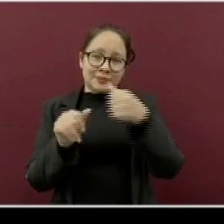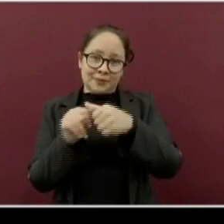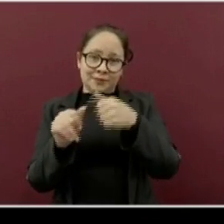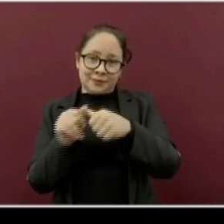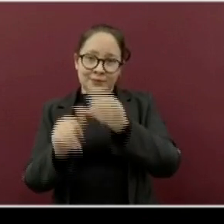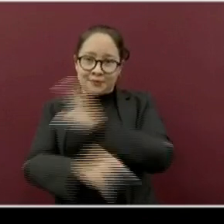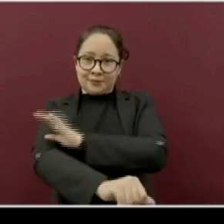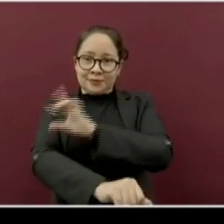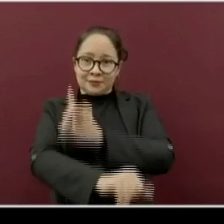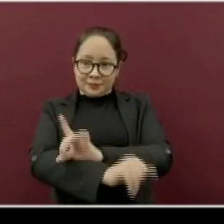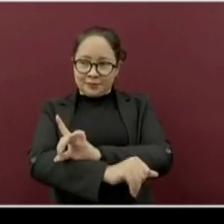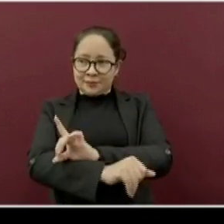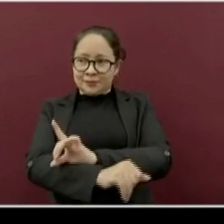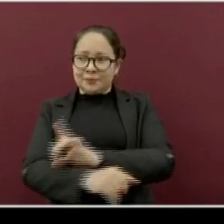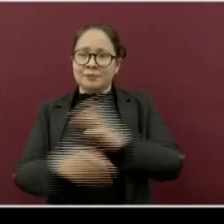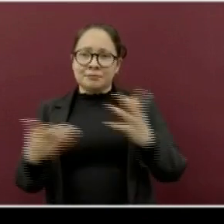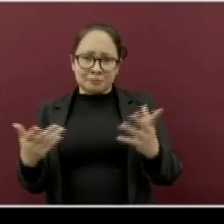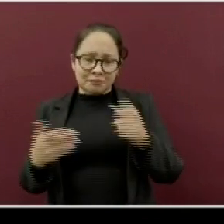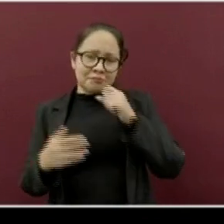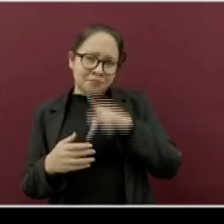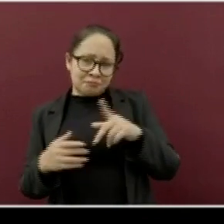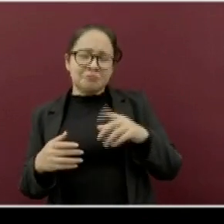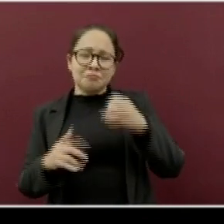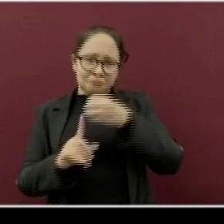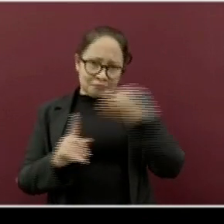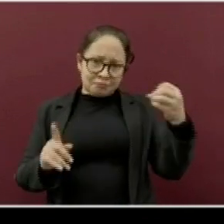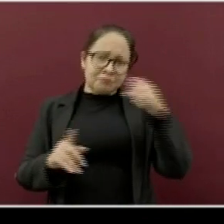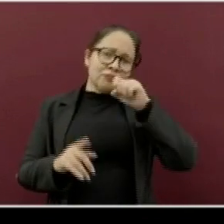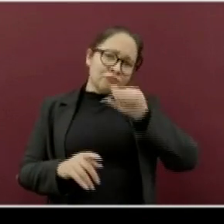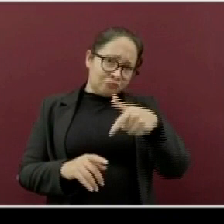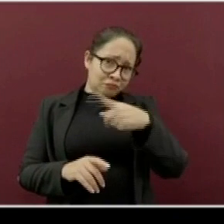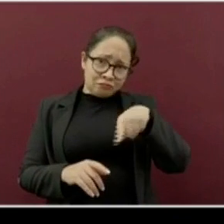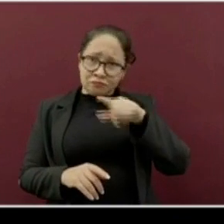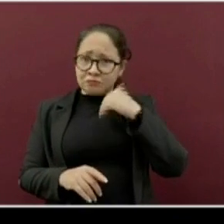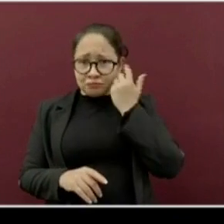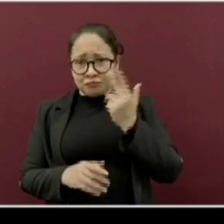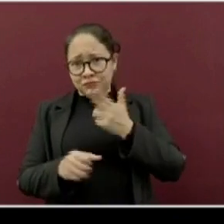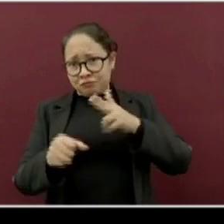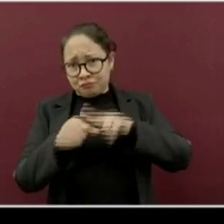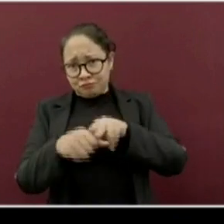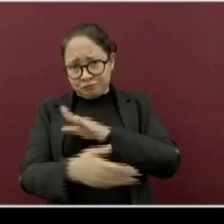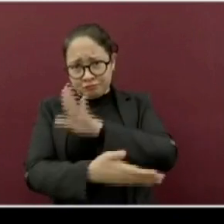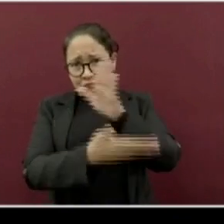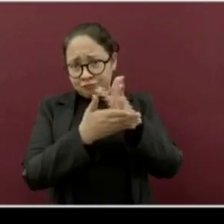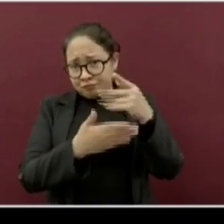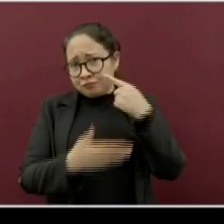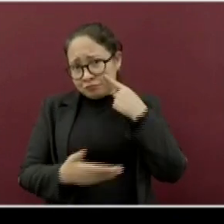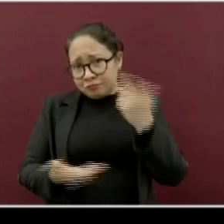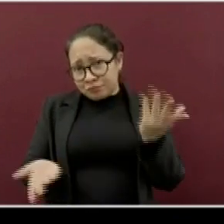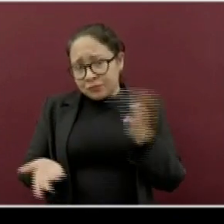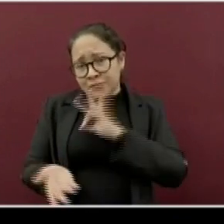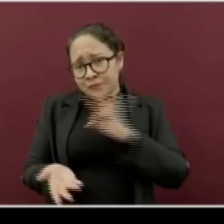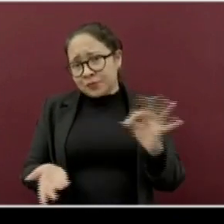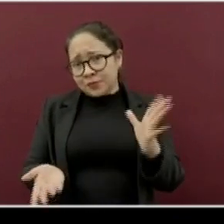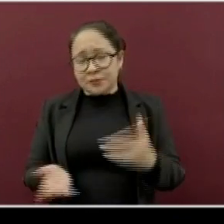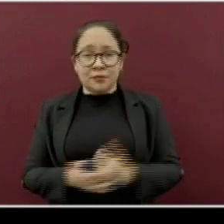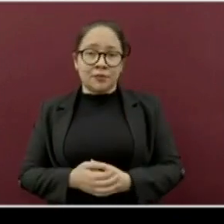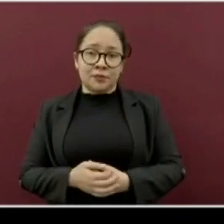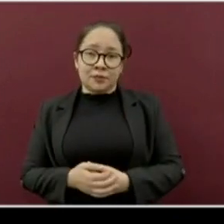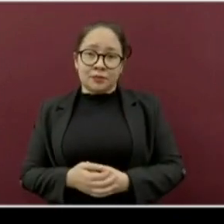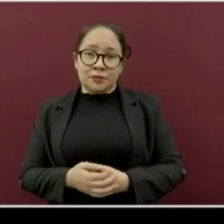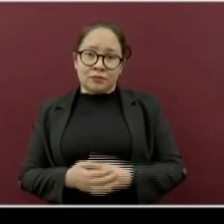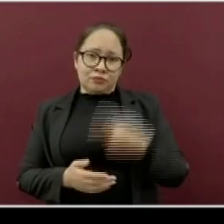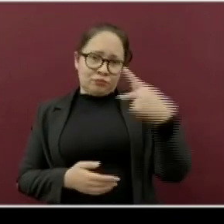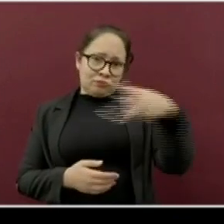de estas organizaciones, o si no prefieren, acudan a los hospitales que le correspondan. Ustedes tienen todos